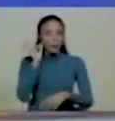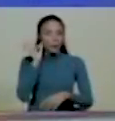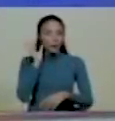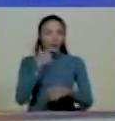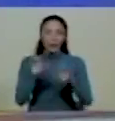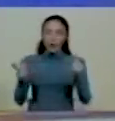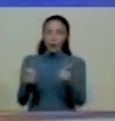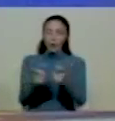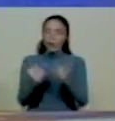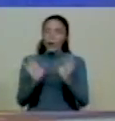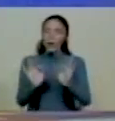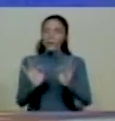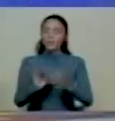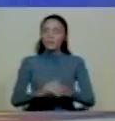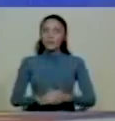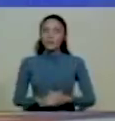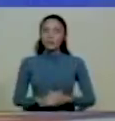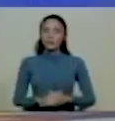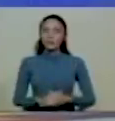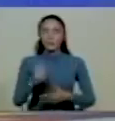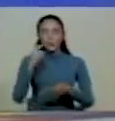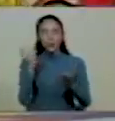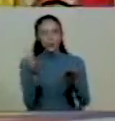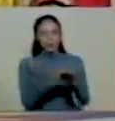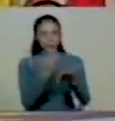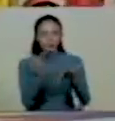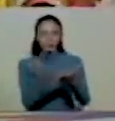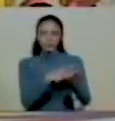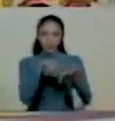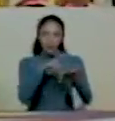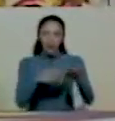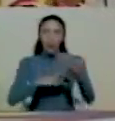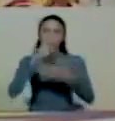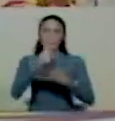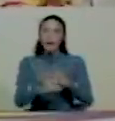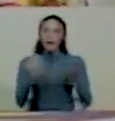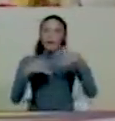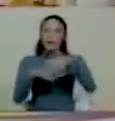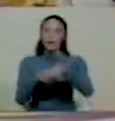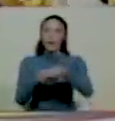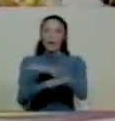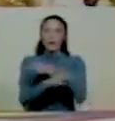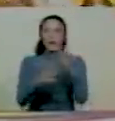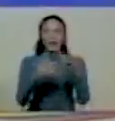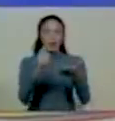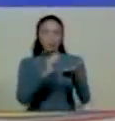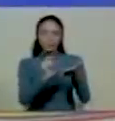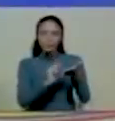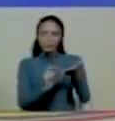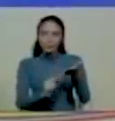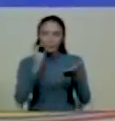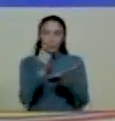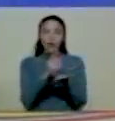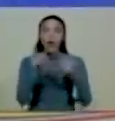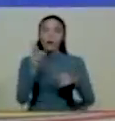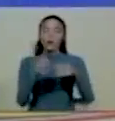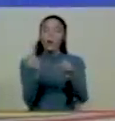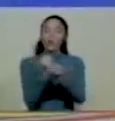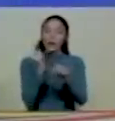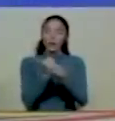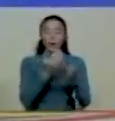comunitarios para revisar el plan integral de puestos de